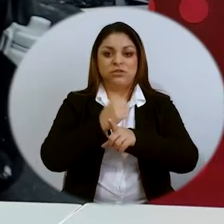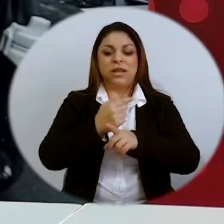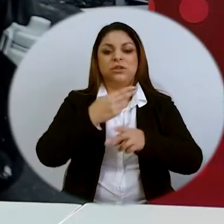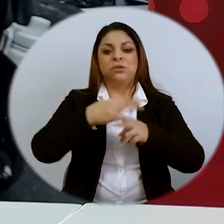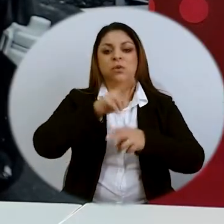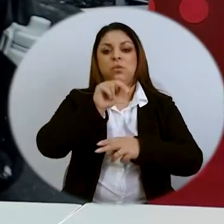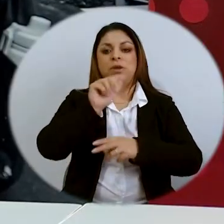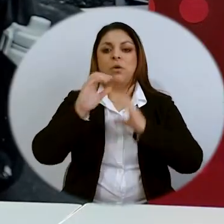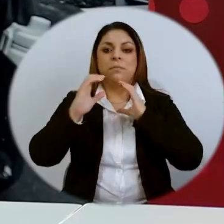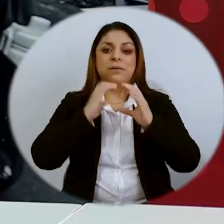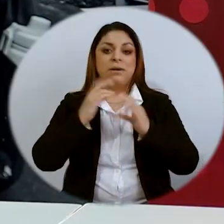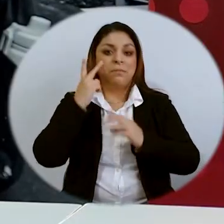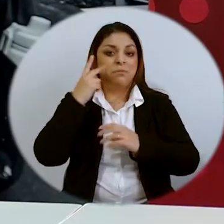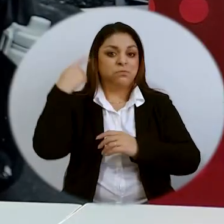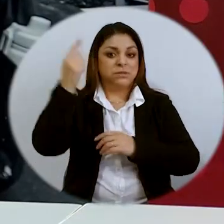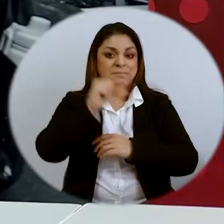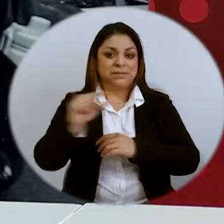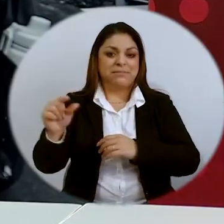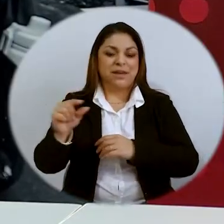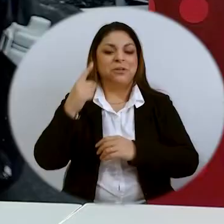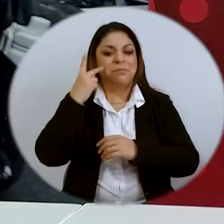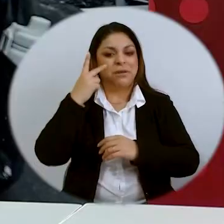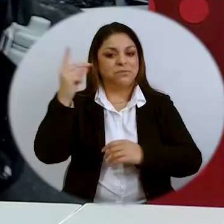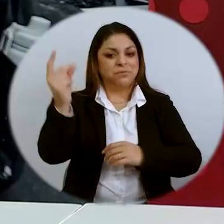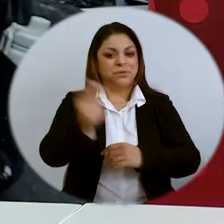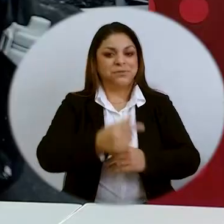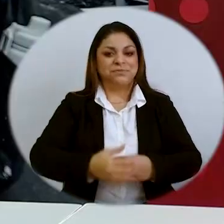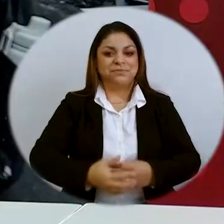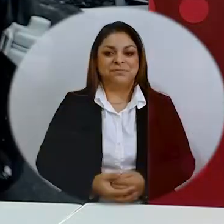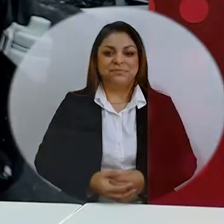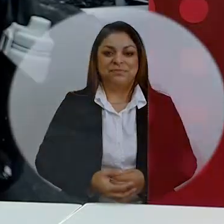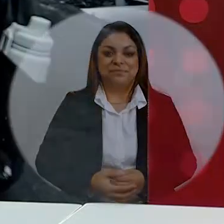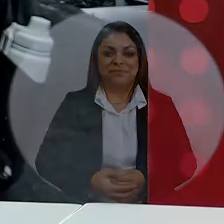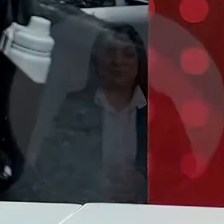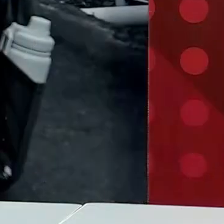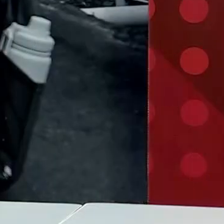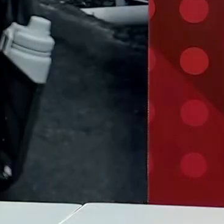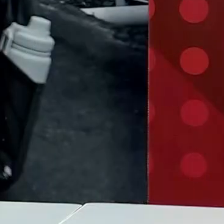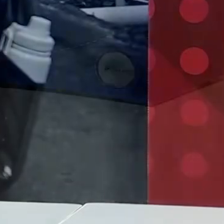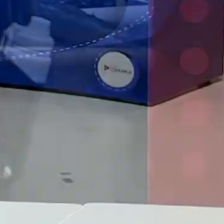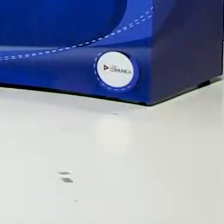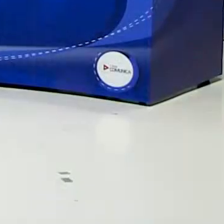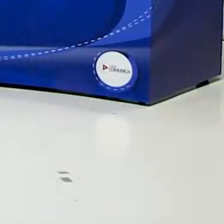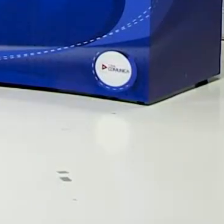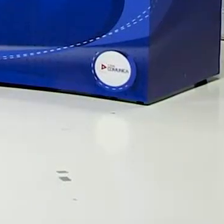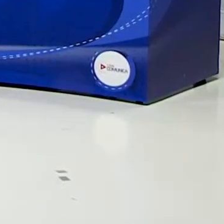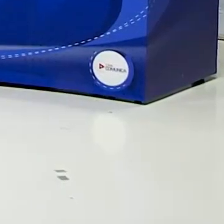Te esperamos la próxima semana con más aquí en Una Mirada. Hasta pronto.